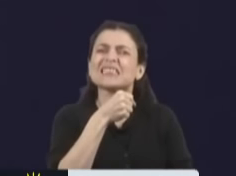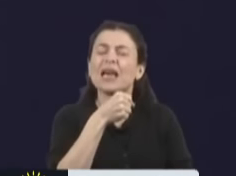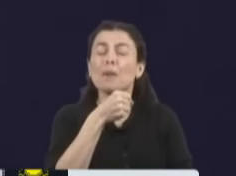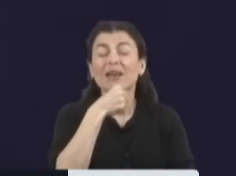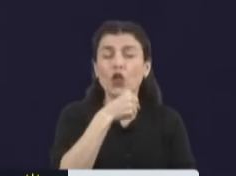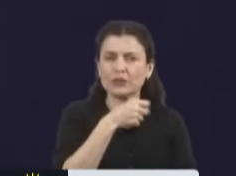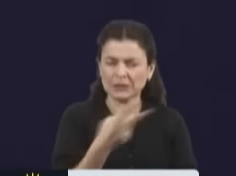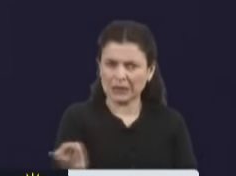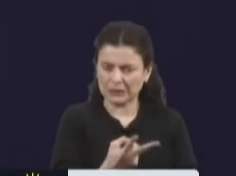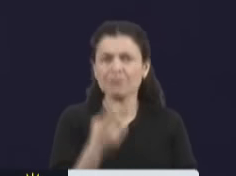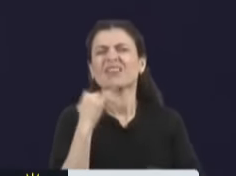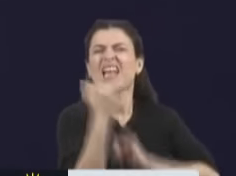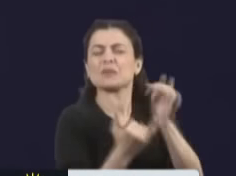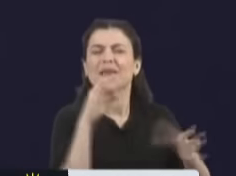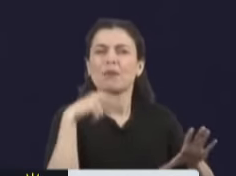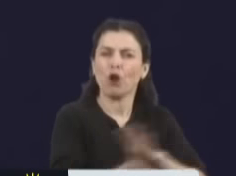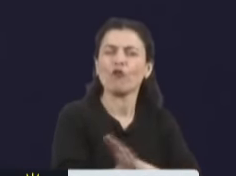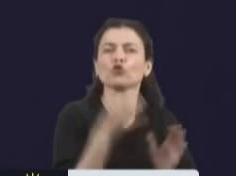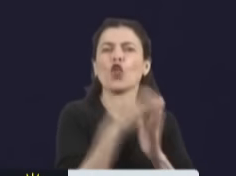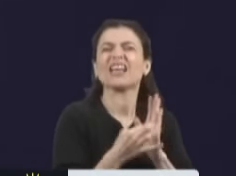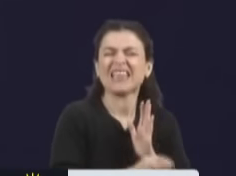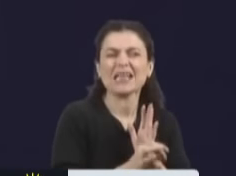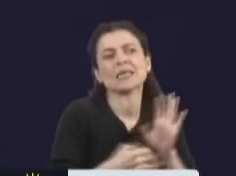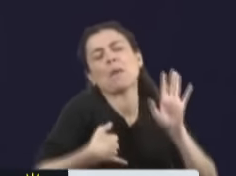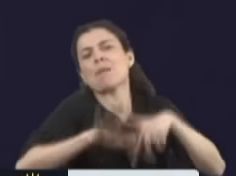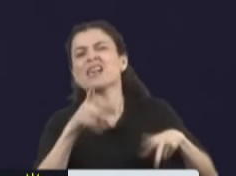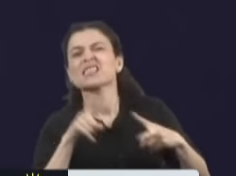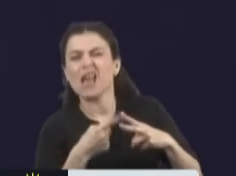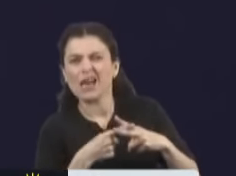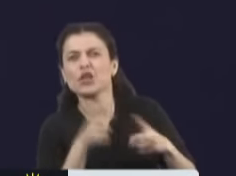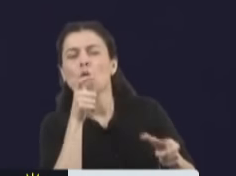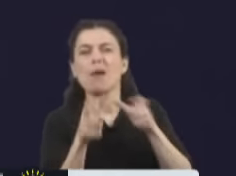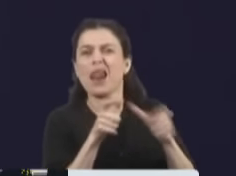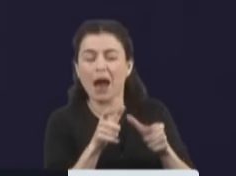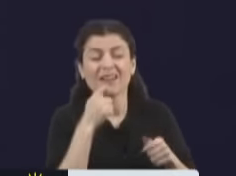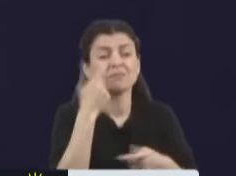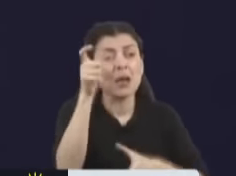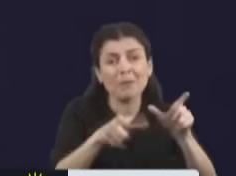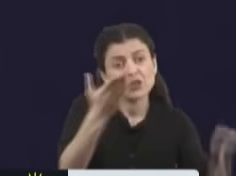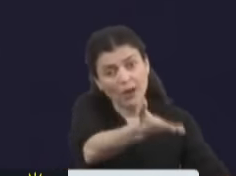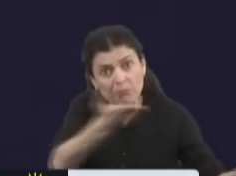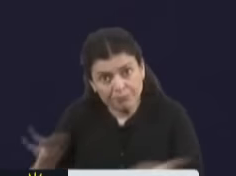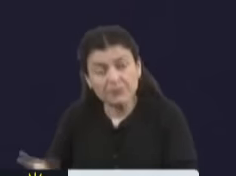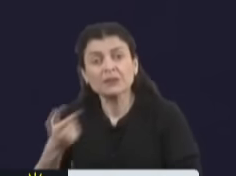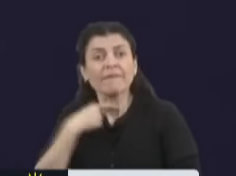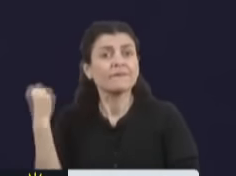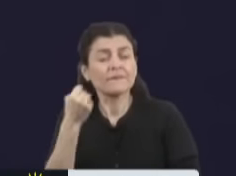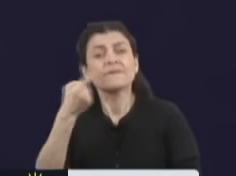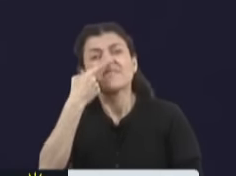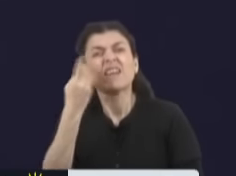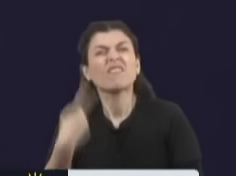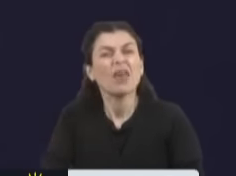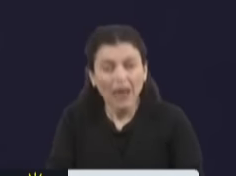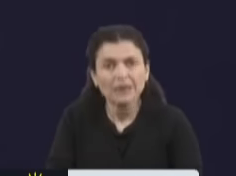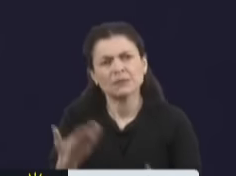a estar presente así que ahí empieza la explicación técnica para todos los que sean invitados que quieran participar lo van a poder hacer